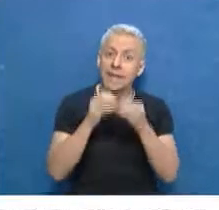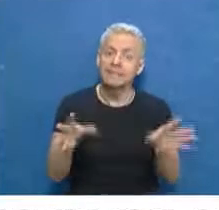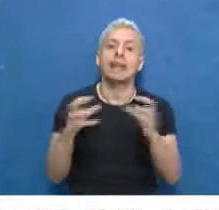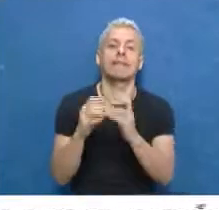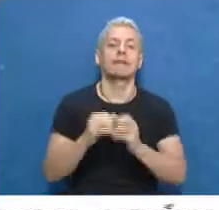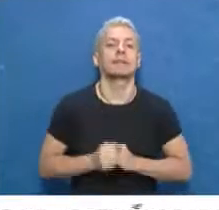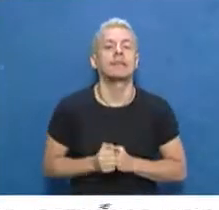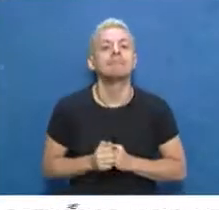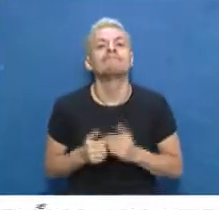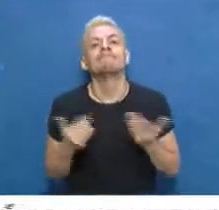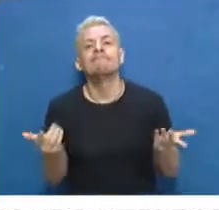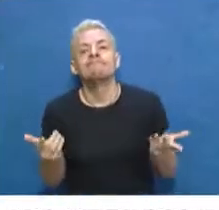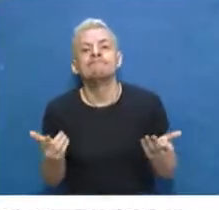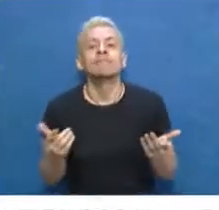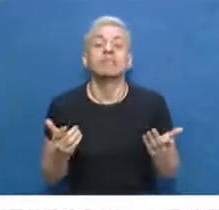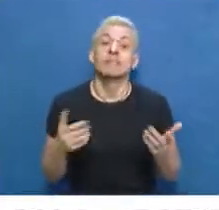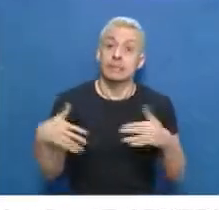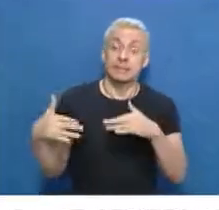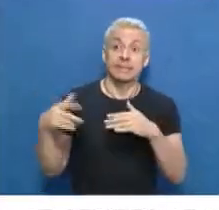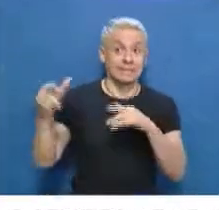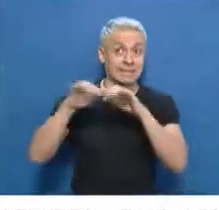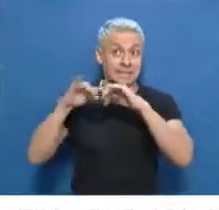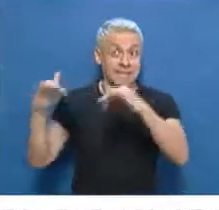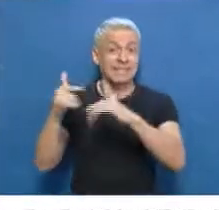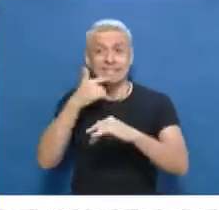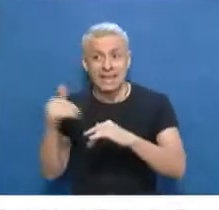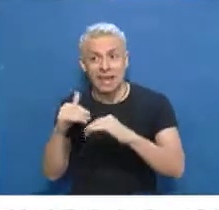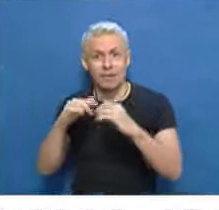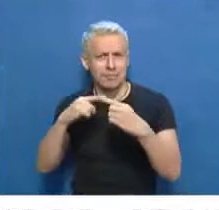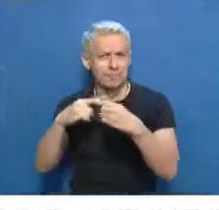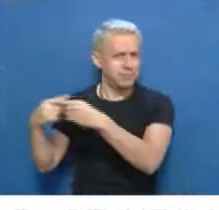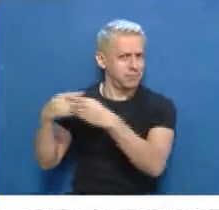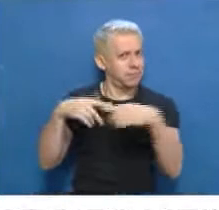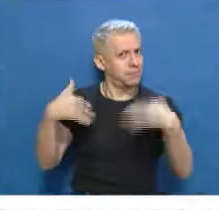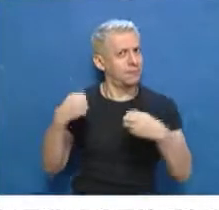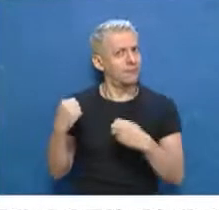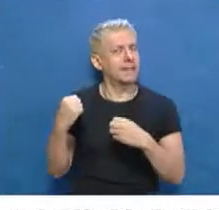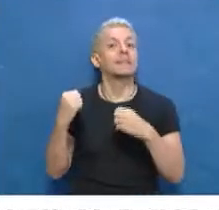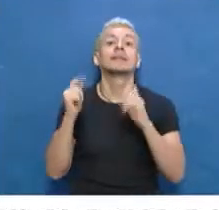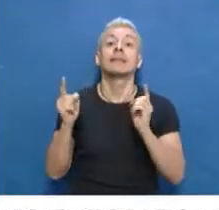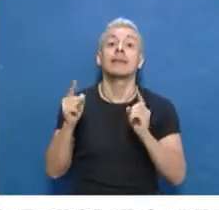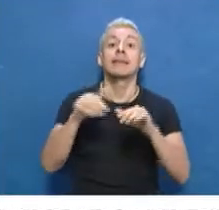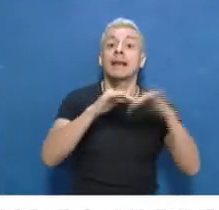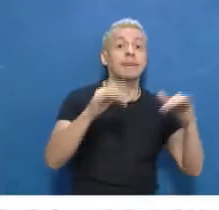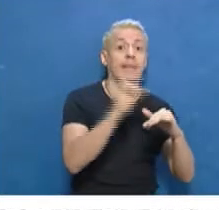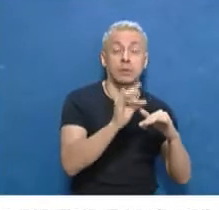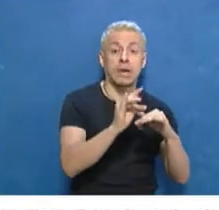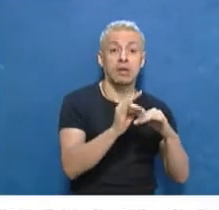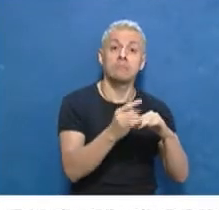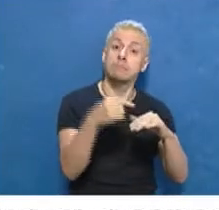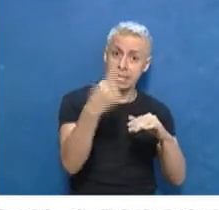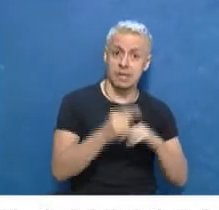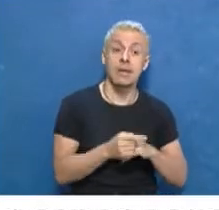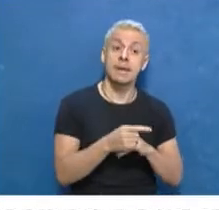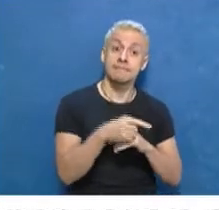Ahora, no solamente va a haber intensidad en el Senado, sino también en la Cámara de Diputados, Dani, porque mañana, bastante más temprano, a las 11,